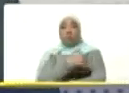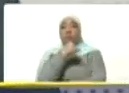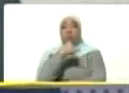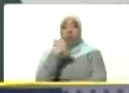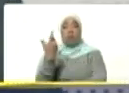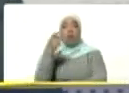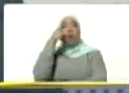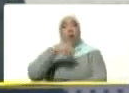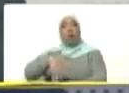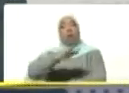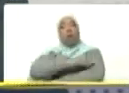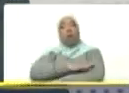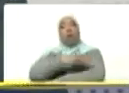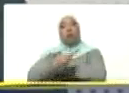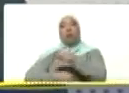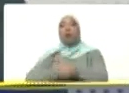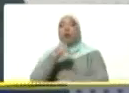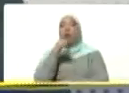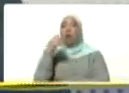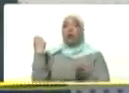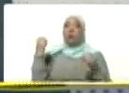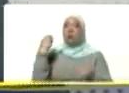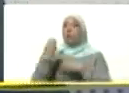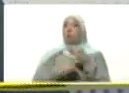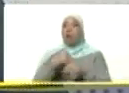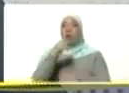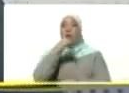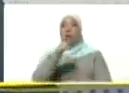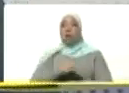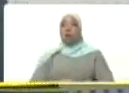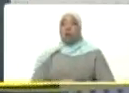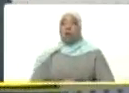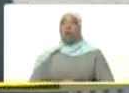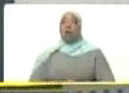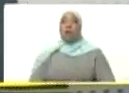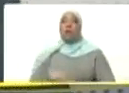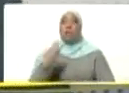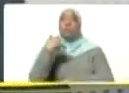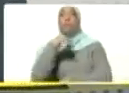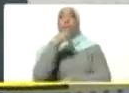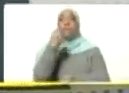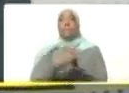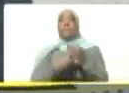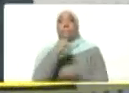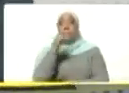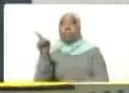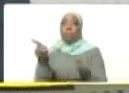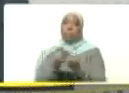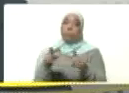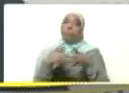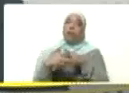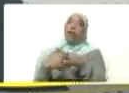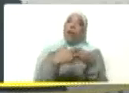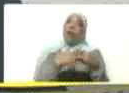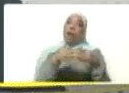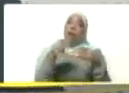la conducta y los actos de los estados. Imperialism and hegemony offend, el imperialismo y la hegemonía